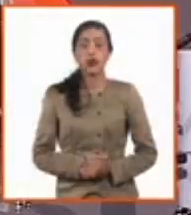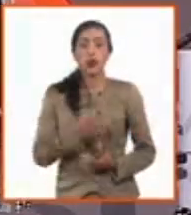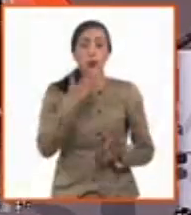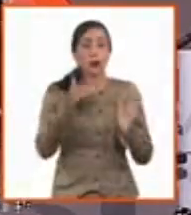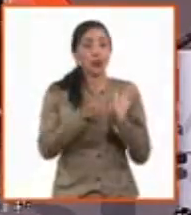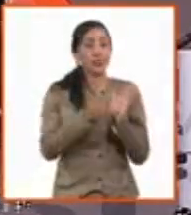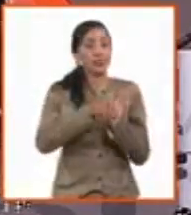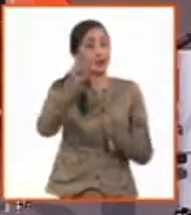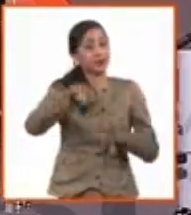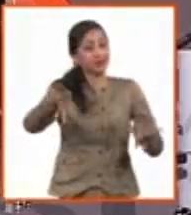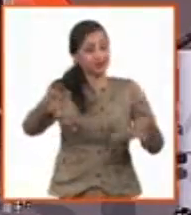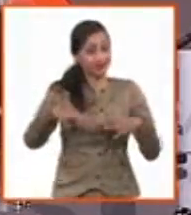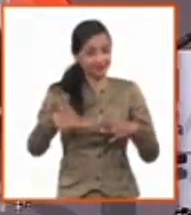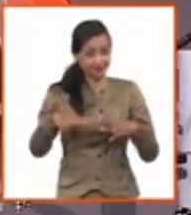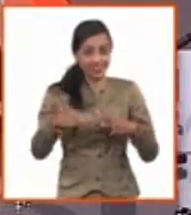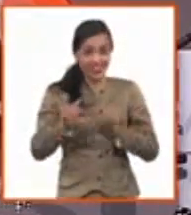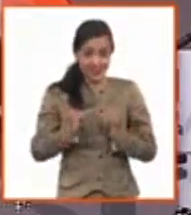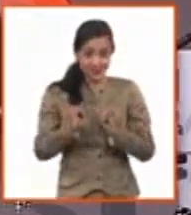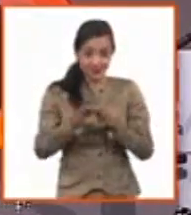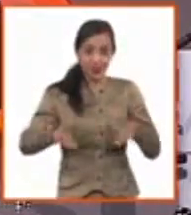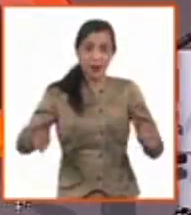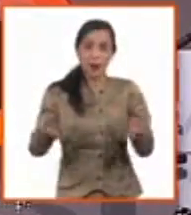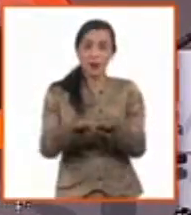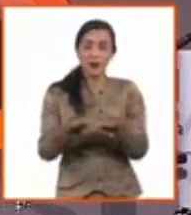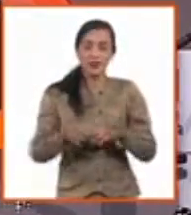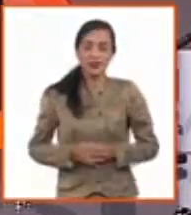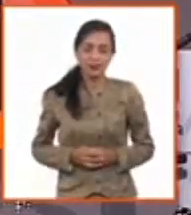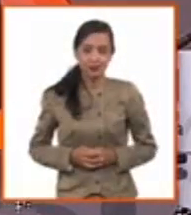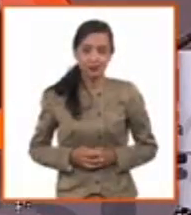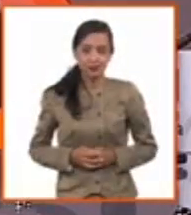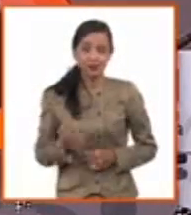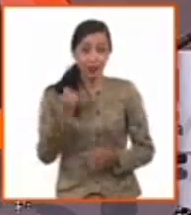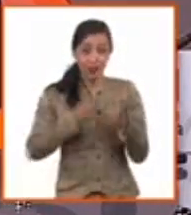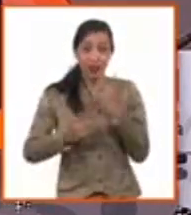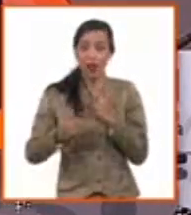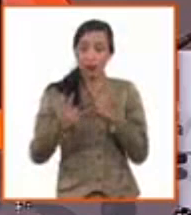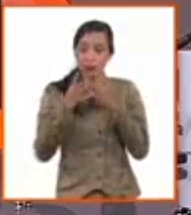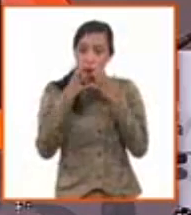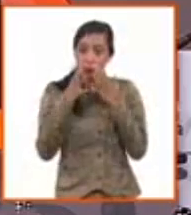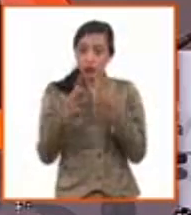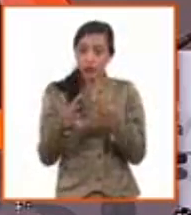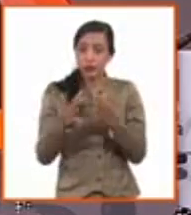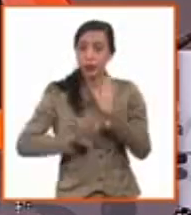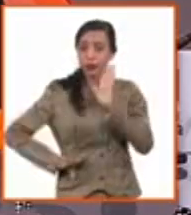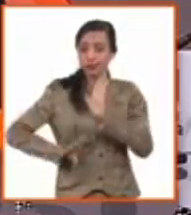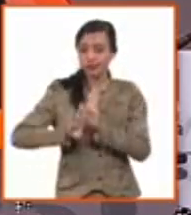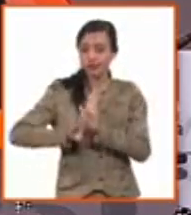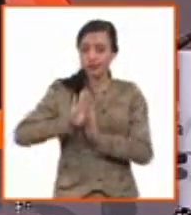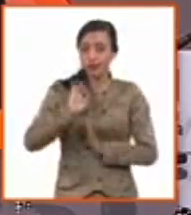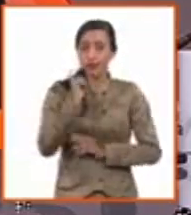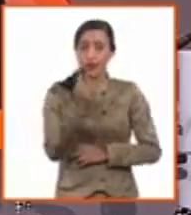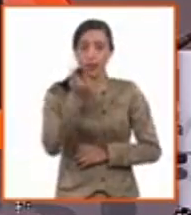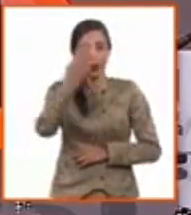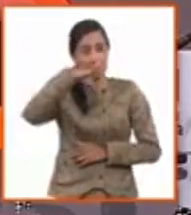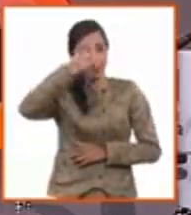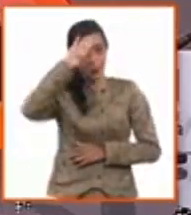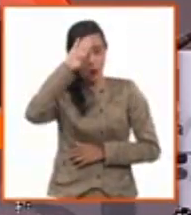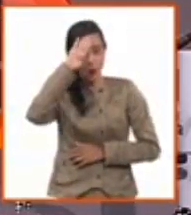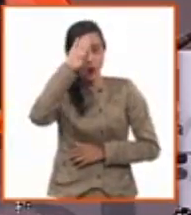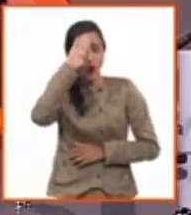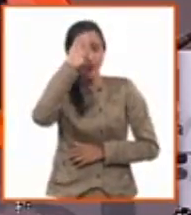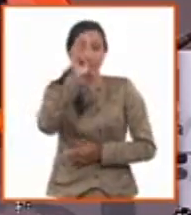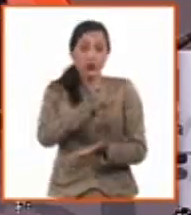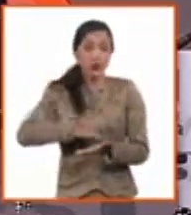muy buenas tardes estimados televidentes y radioyentes un campo promisorio y necesario de la economía nacional y de la sociedad